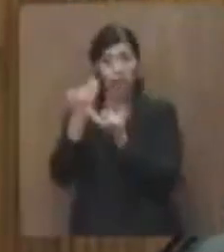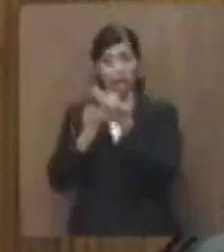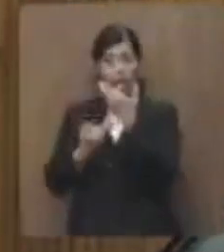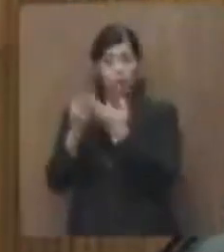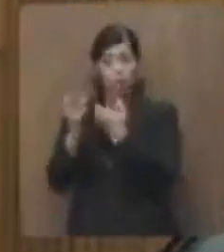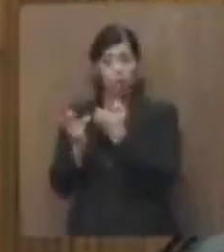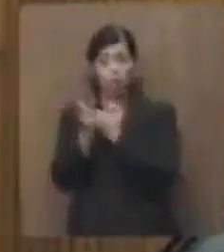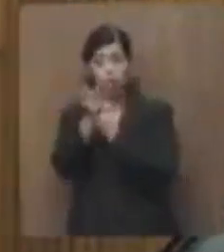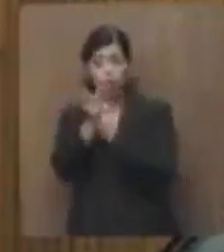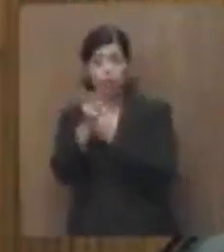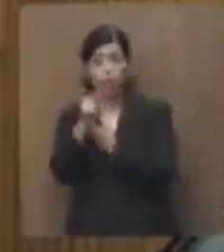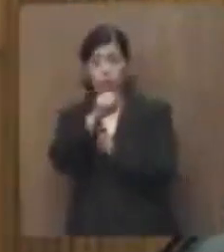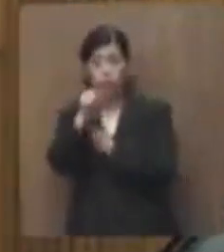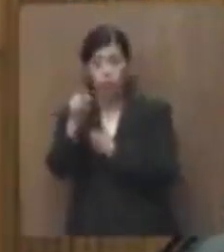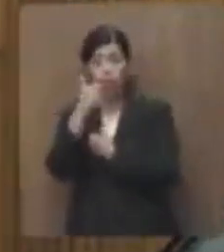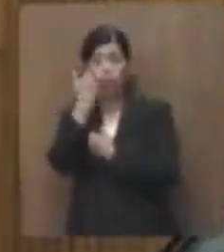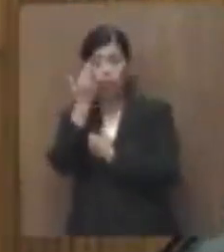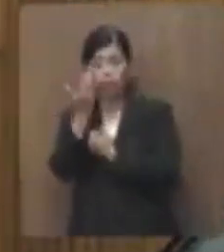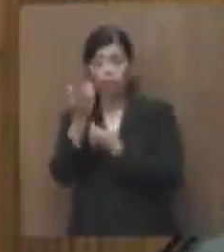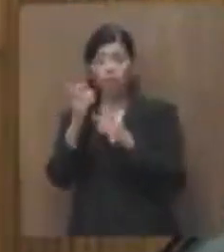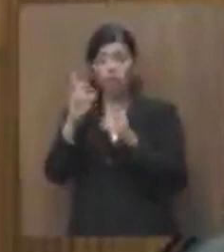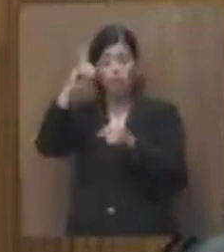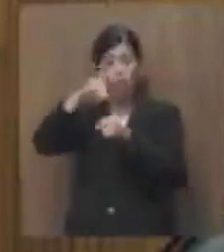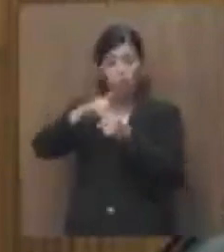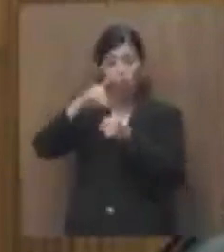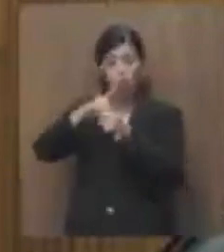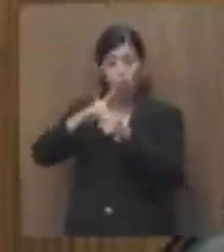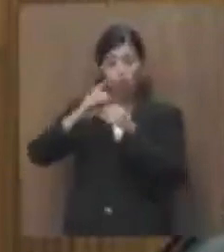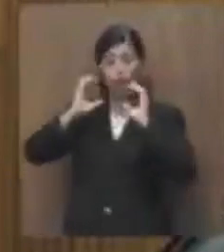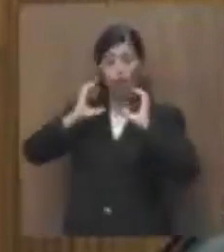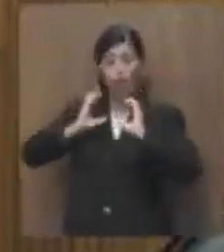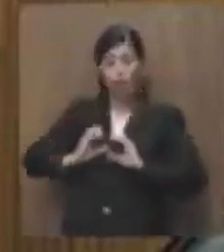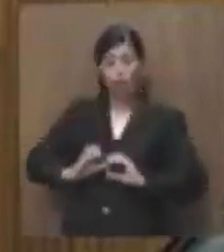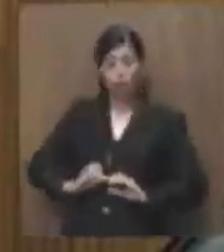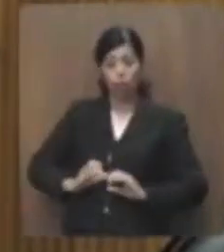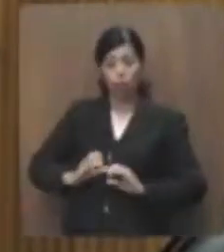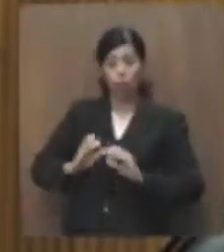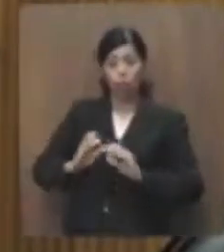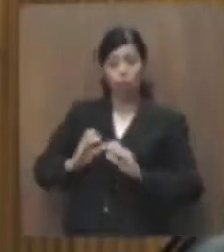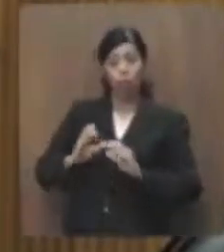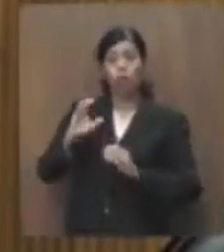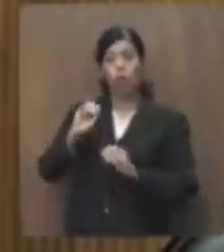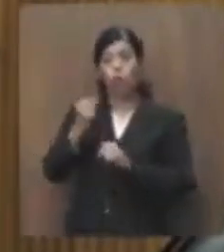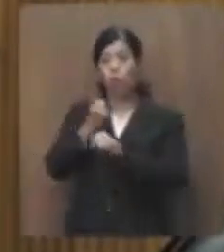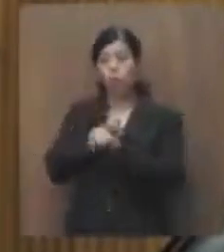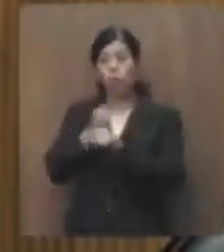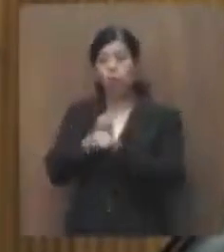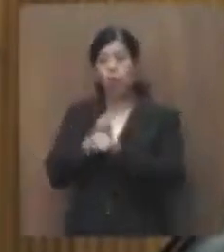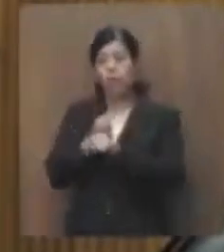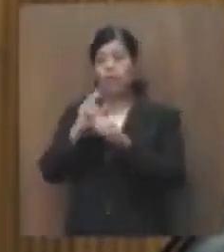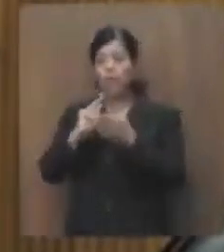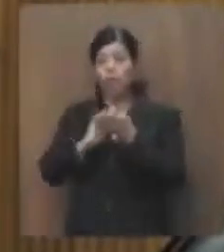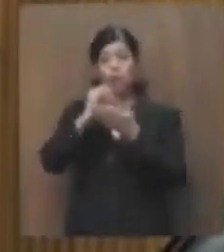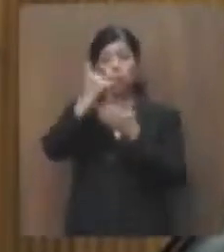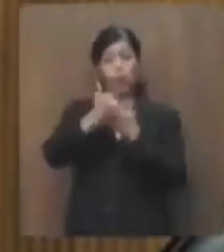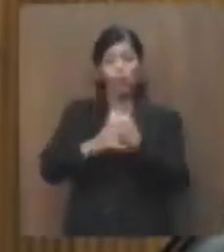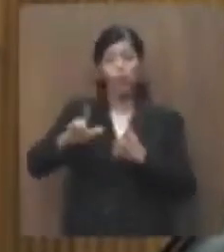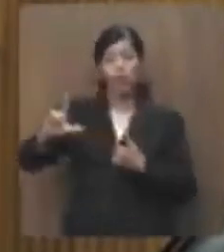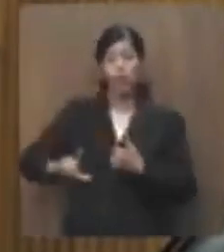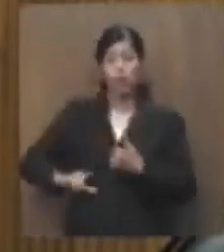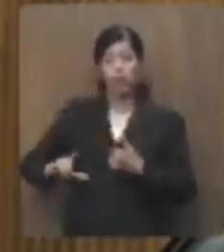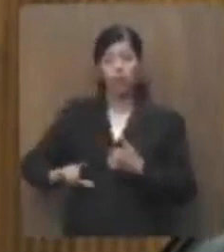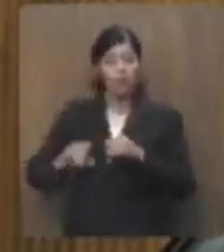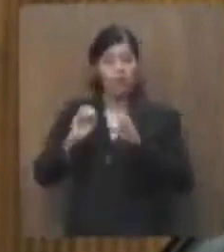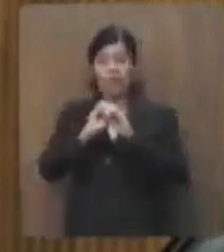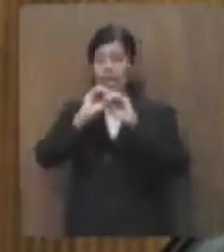nos preguntan que si queremos donar órganos o sangre es una política pública Clara y concisa para